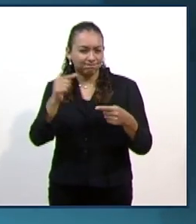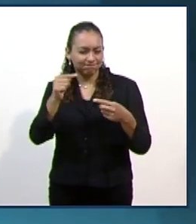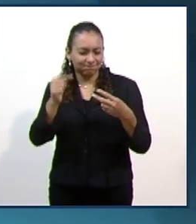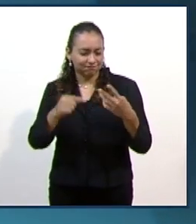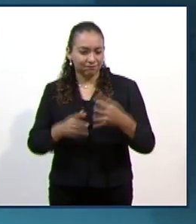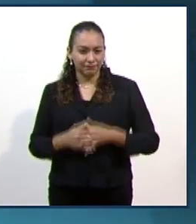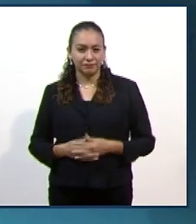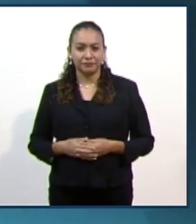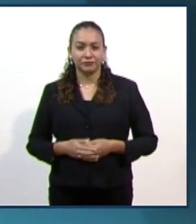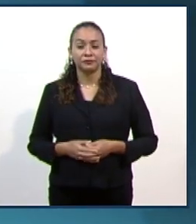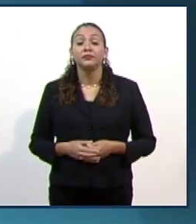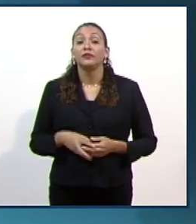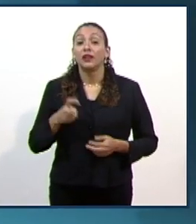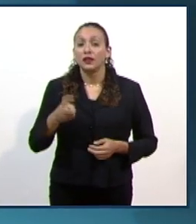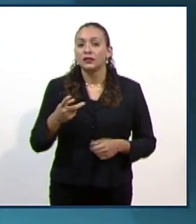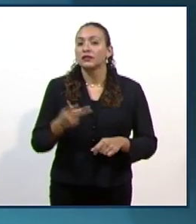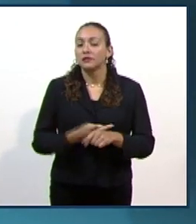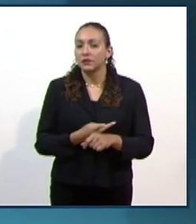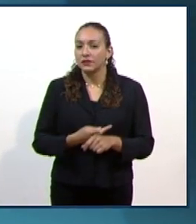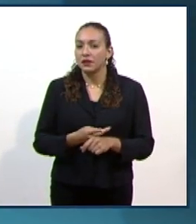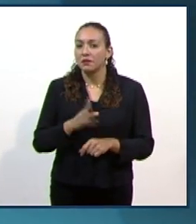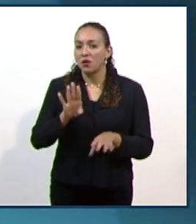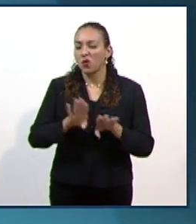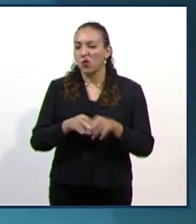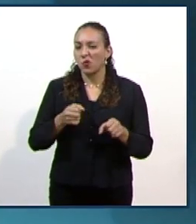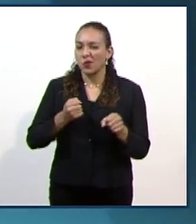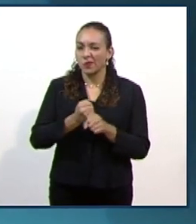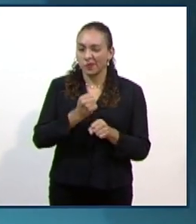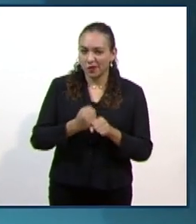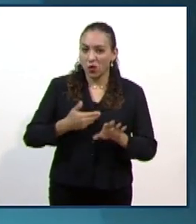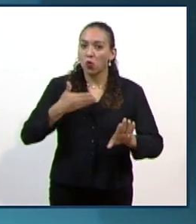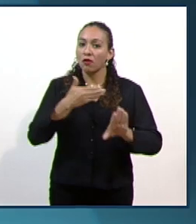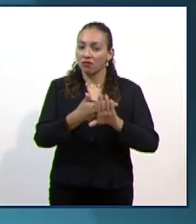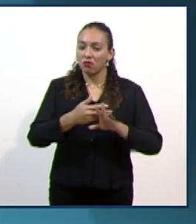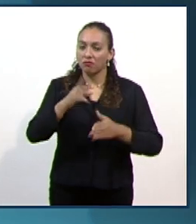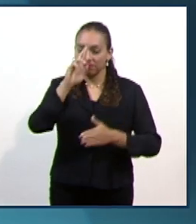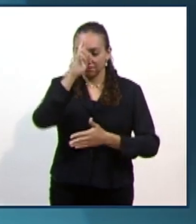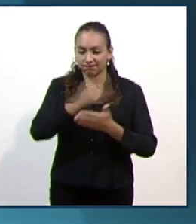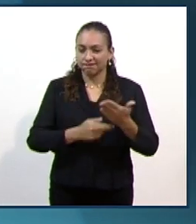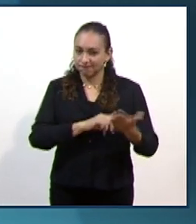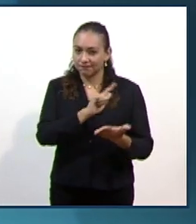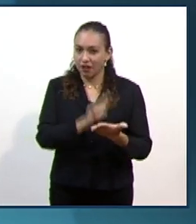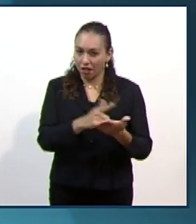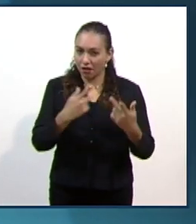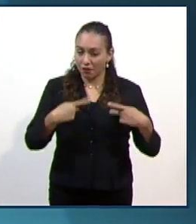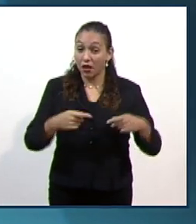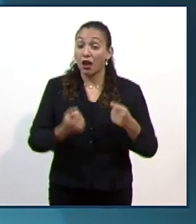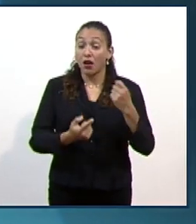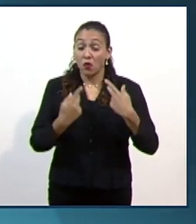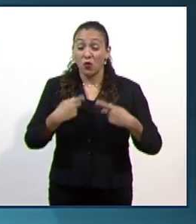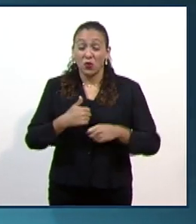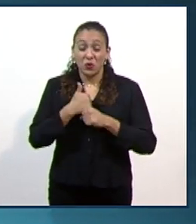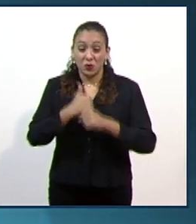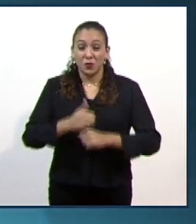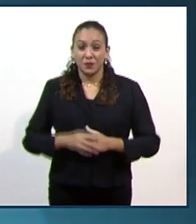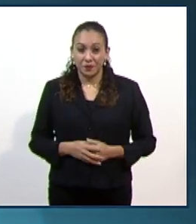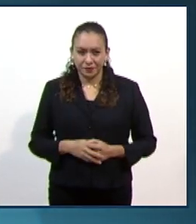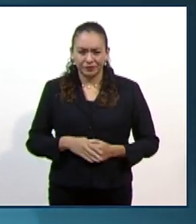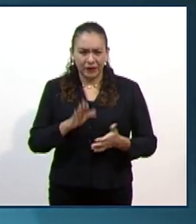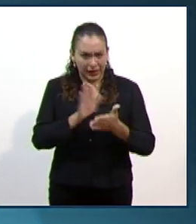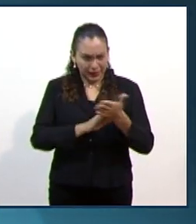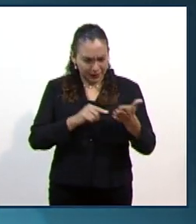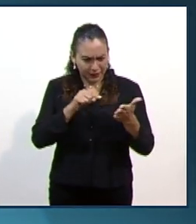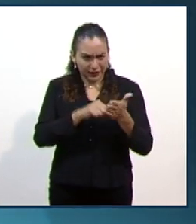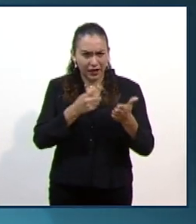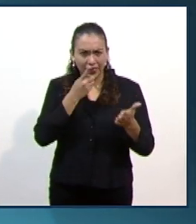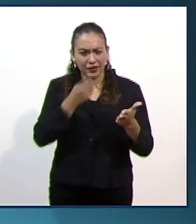penitenciarios, lo que puede equivaler a tratos crueles, inhumanos o degradantes e incluso tortura. El documento también refiere